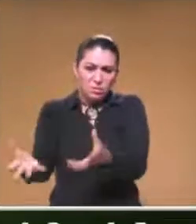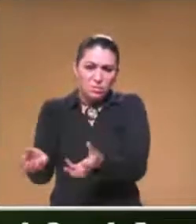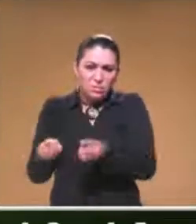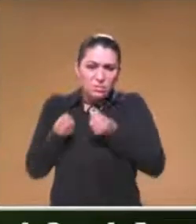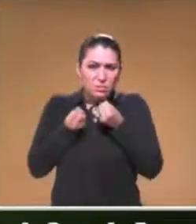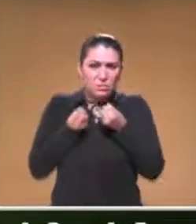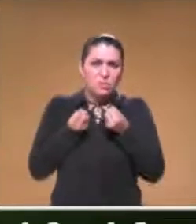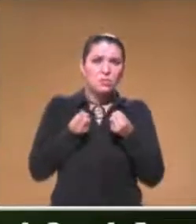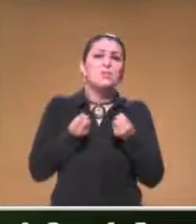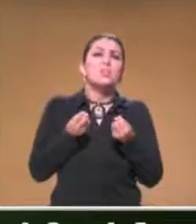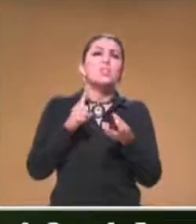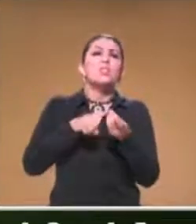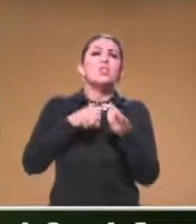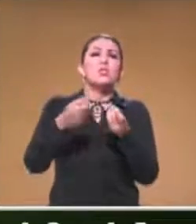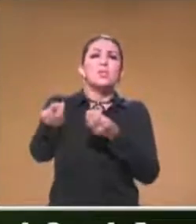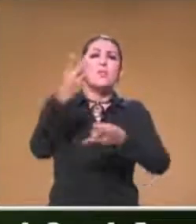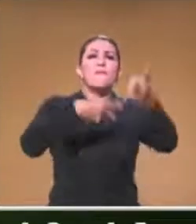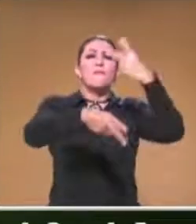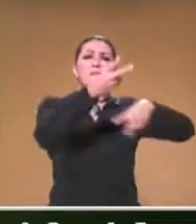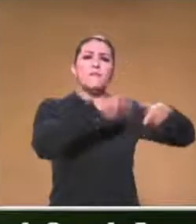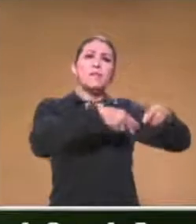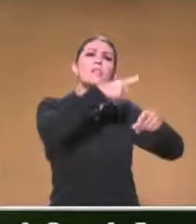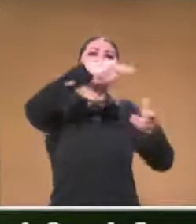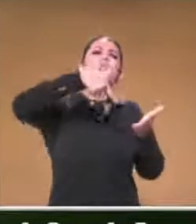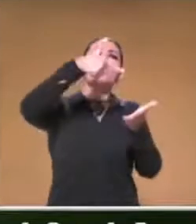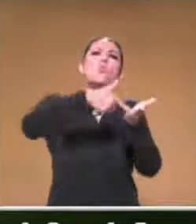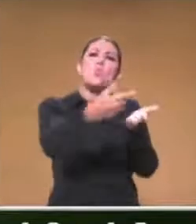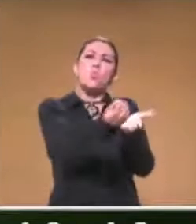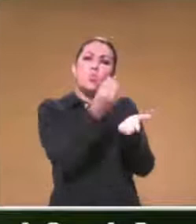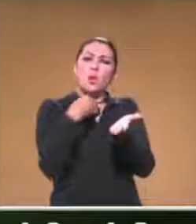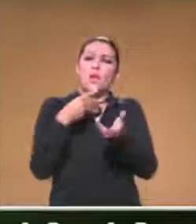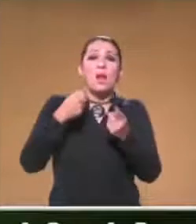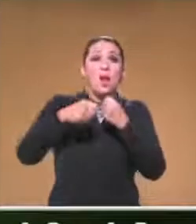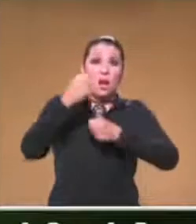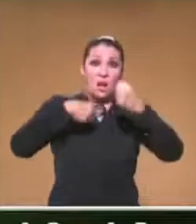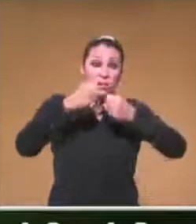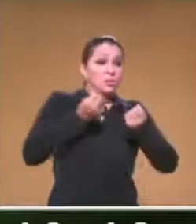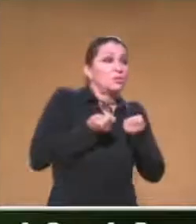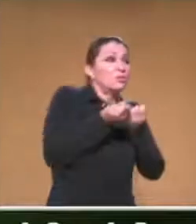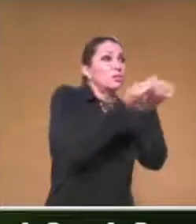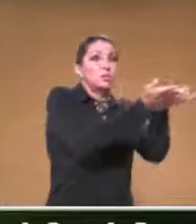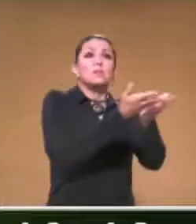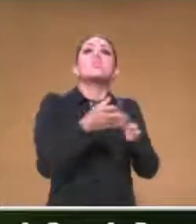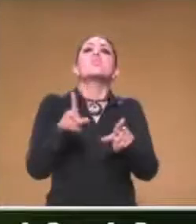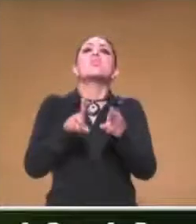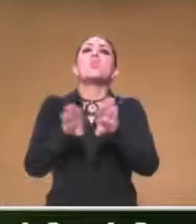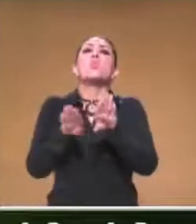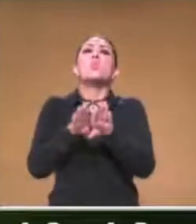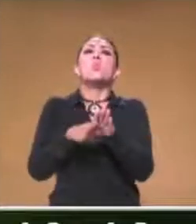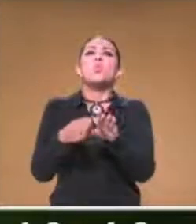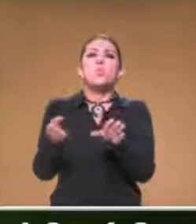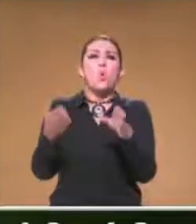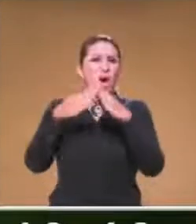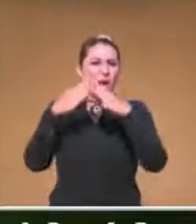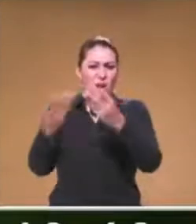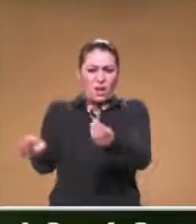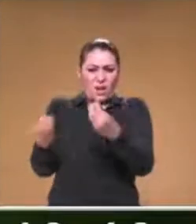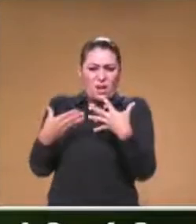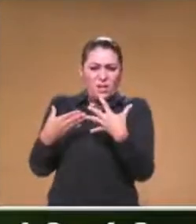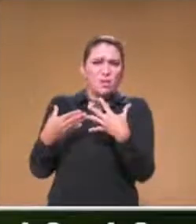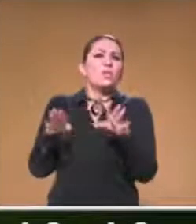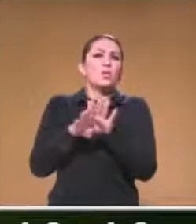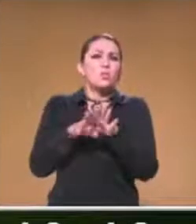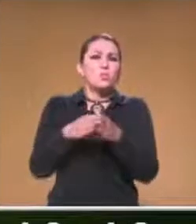parte nos llegan a la ciudad, a nuestra casa, a las tiendas? ¿Cómo llegan a nuestros hogares? ¿Y qué